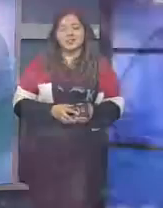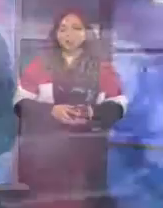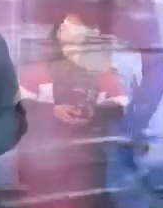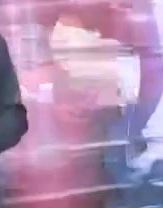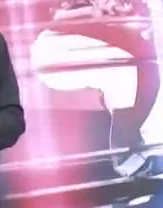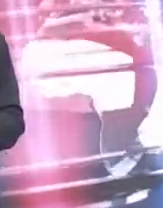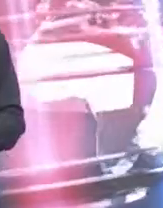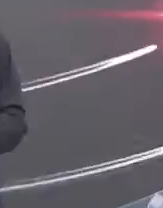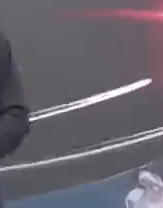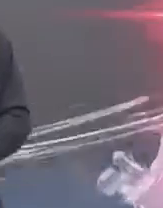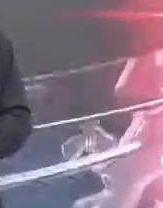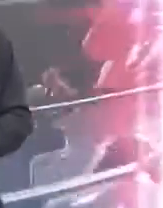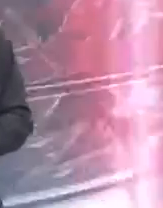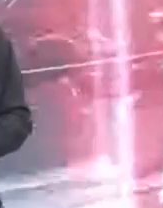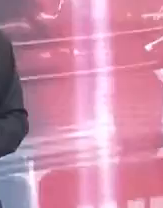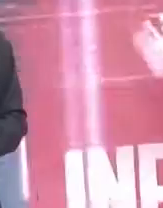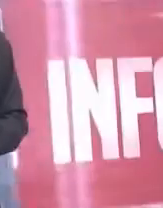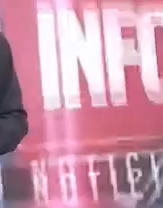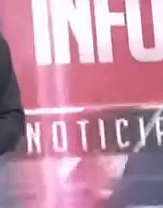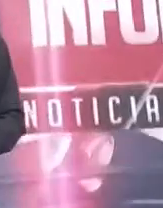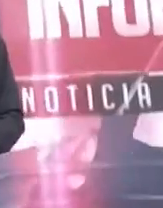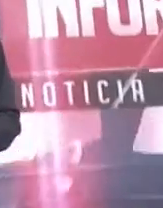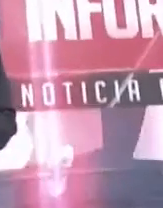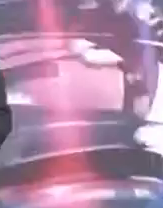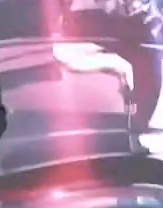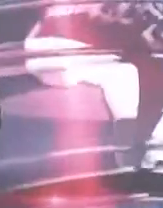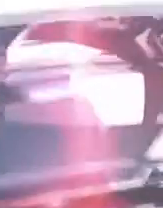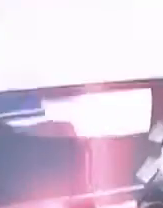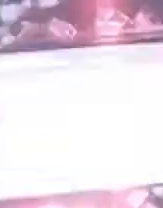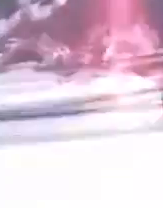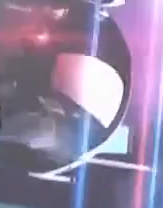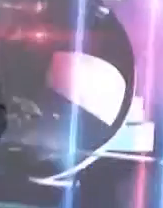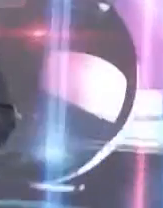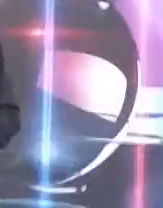35. No, por favor, gracias a ustedes. Que tengan buena noche. Que tengan buena